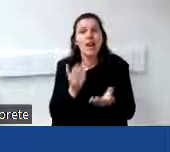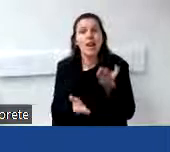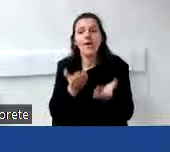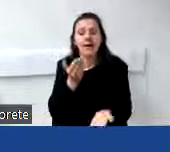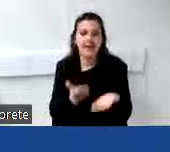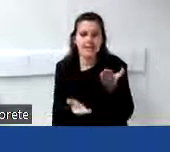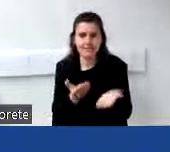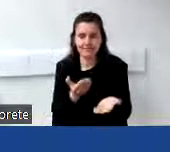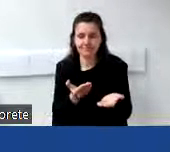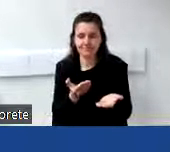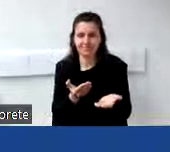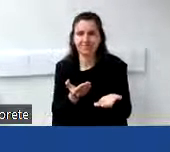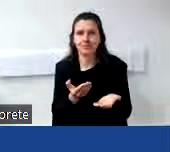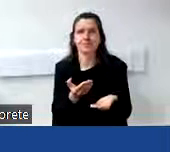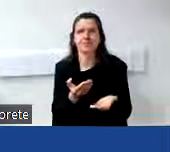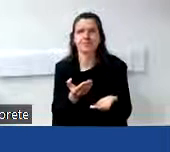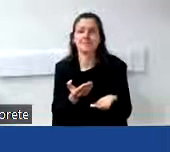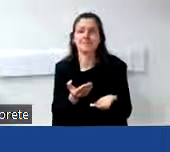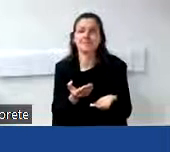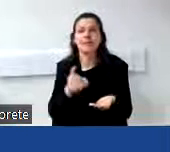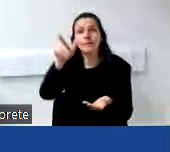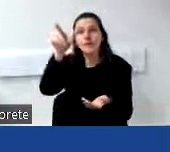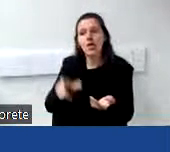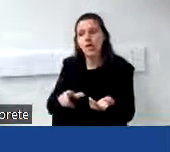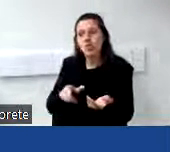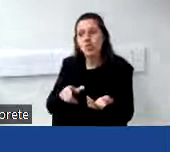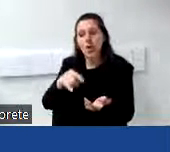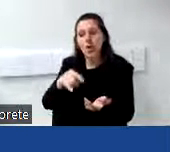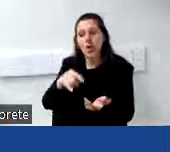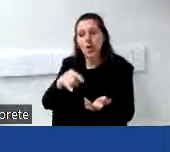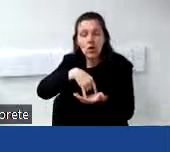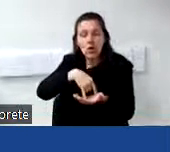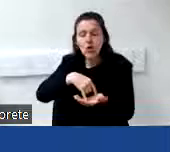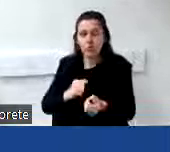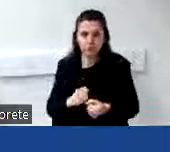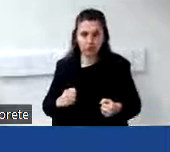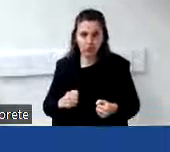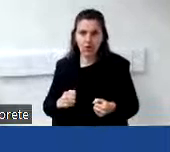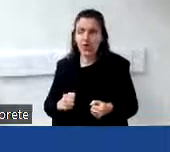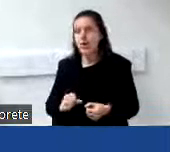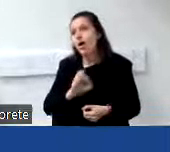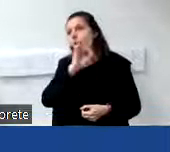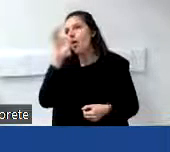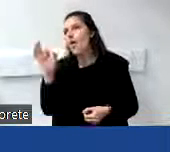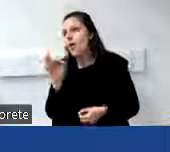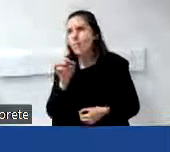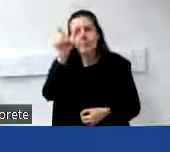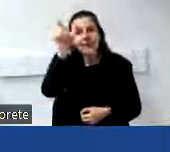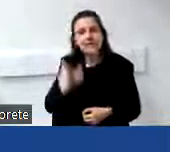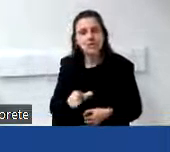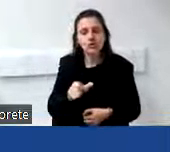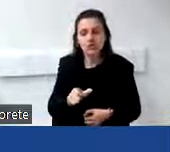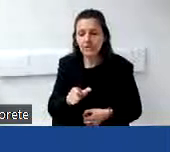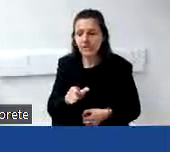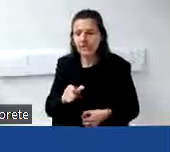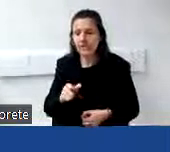ejemplo que hablaban anteriormente de la persona que tenía obesidad, y también para una persona en silla de ruedas, porque bueno, ¿cómo hacemos para pesar